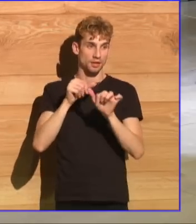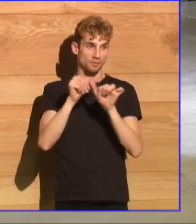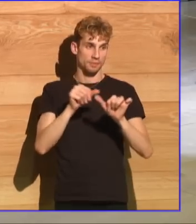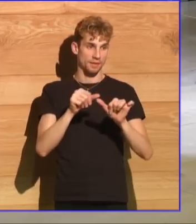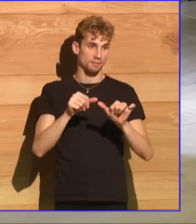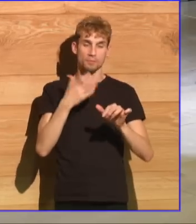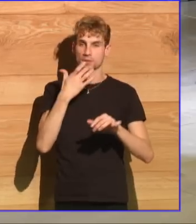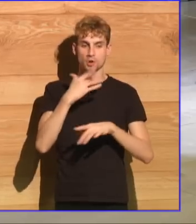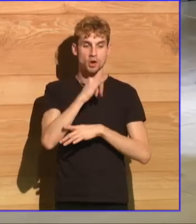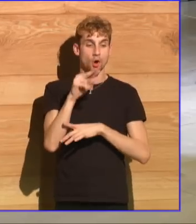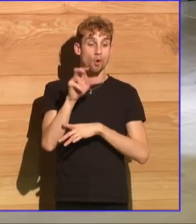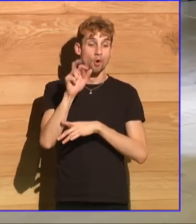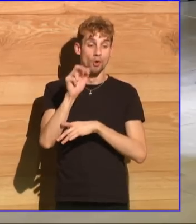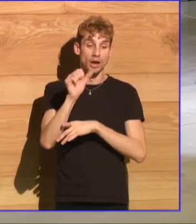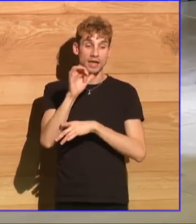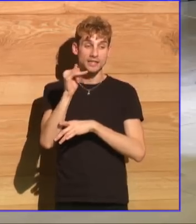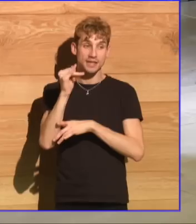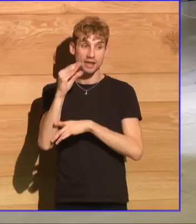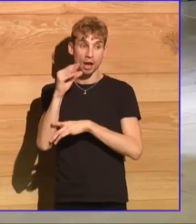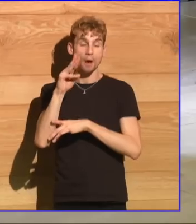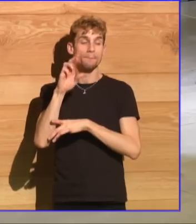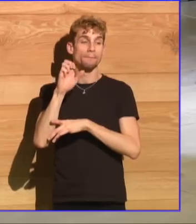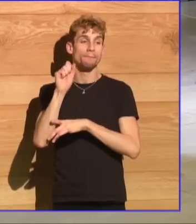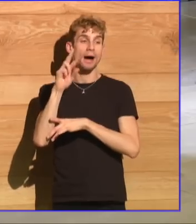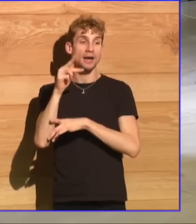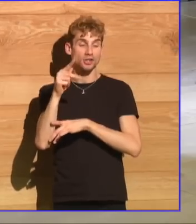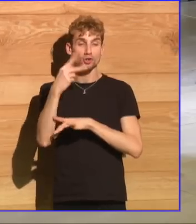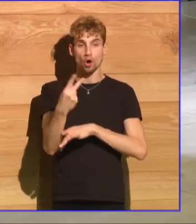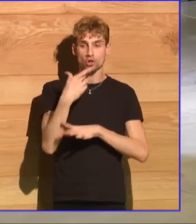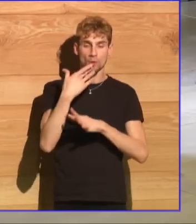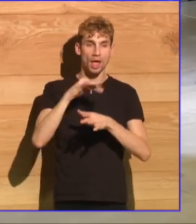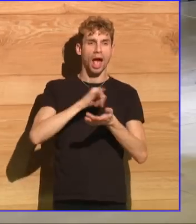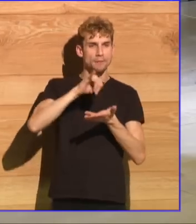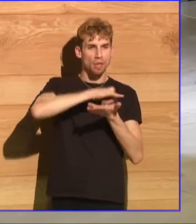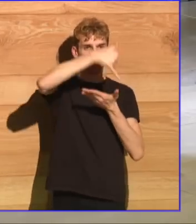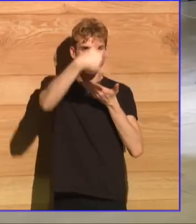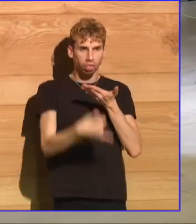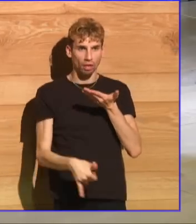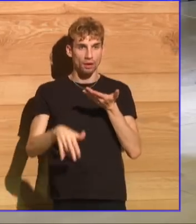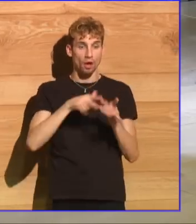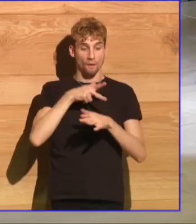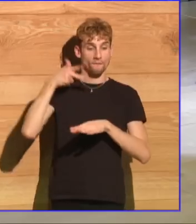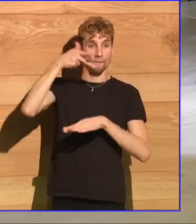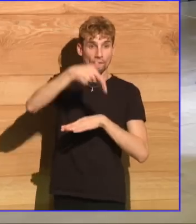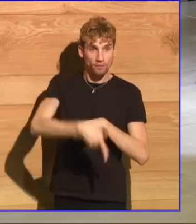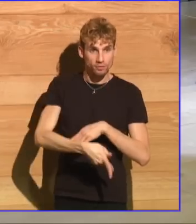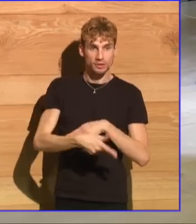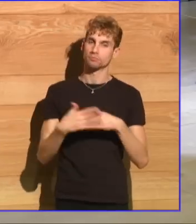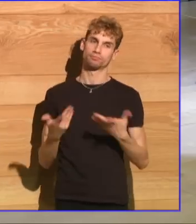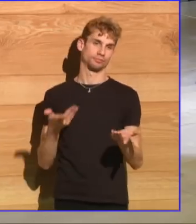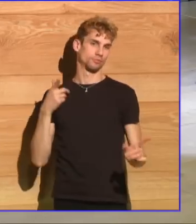Jurassic Park 2, con un avión colgando de un acantilado, pues es imbatible. Es imbatible. Entonces, aquí hacemos Hitchcock.